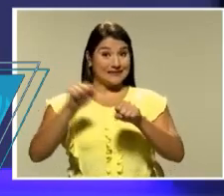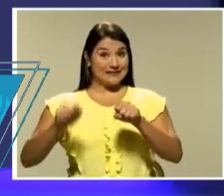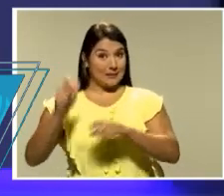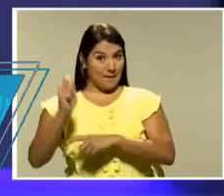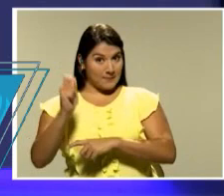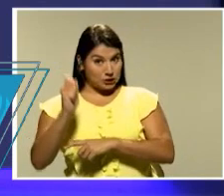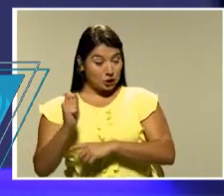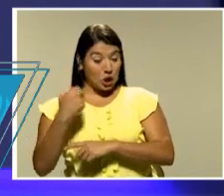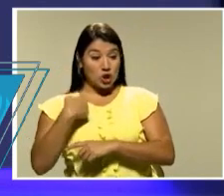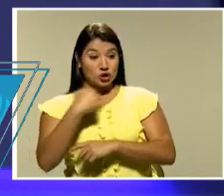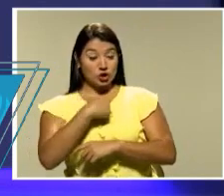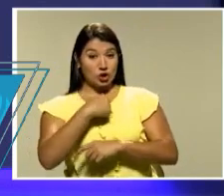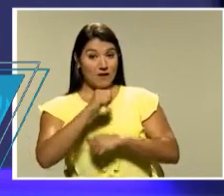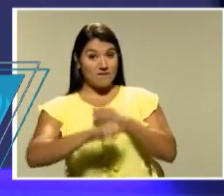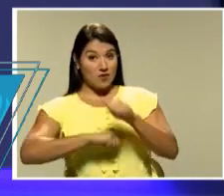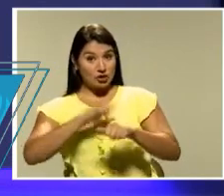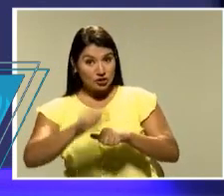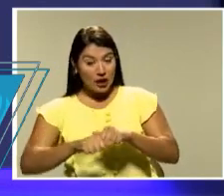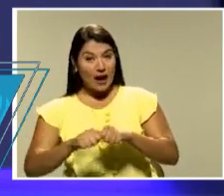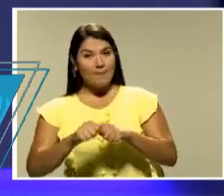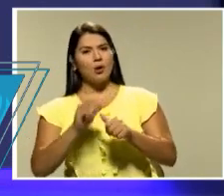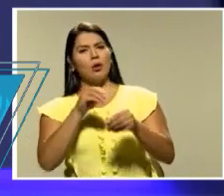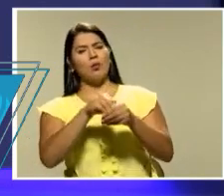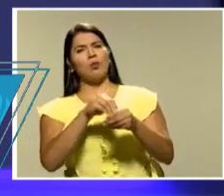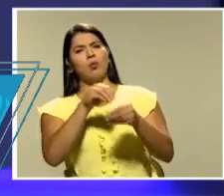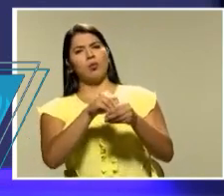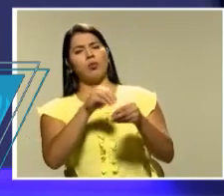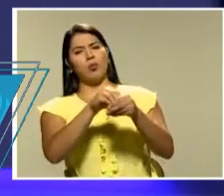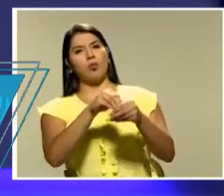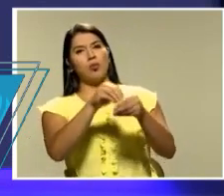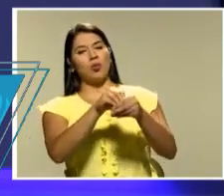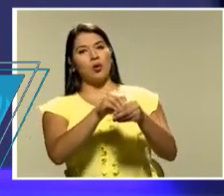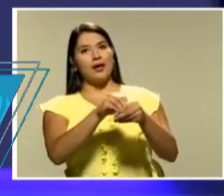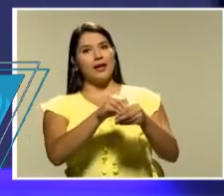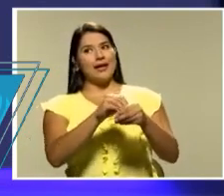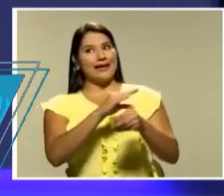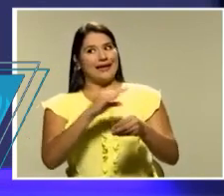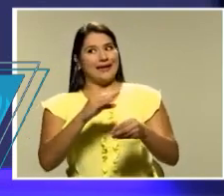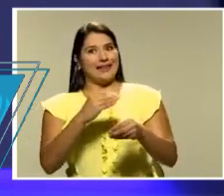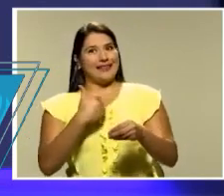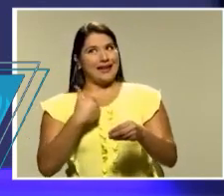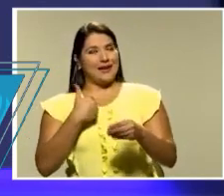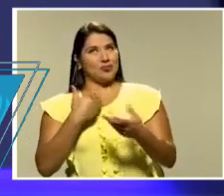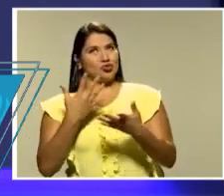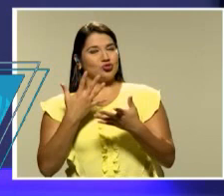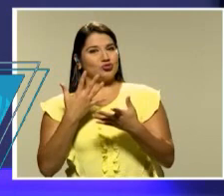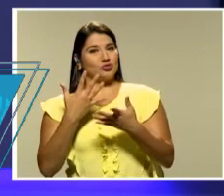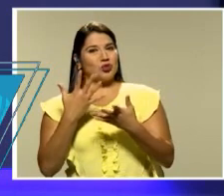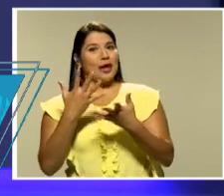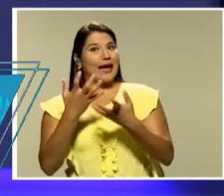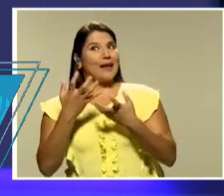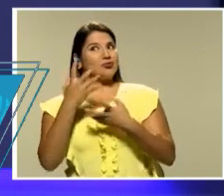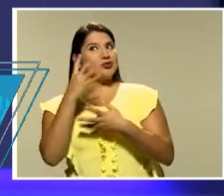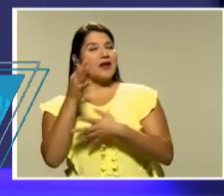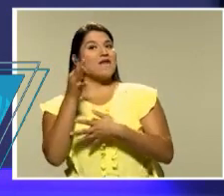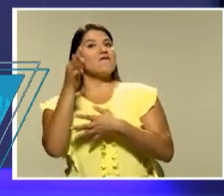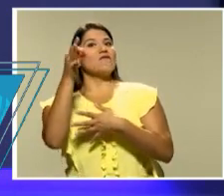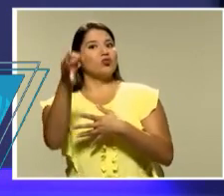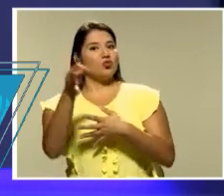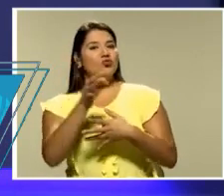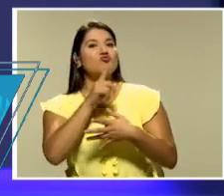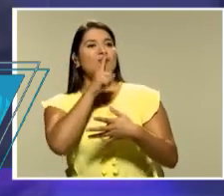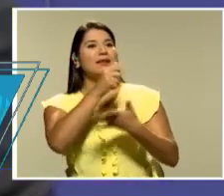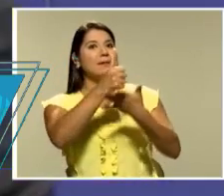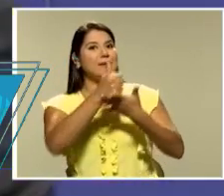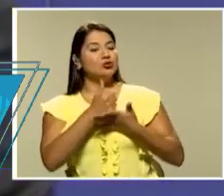hacemos un esfuerzo enviando ese ahorro ahí y con una expectativa de que eso me va a sostener en la vejez. Sí,